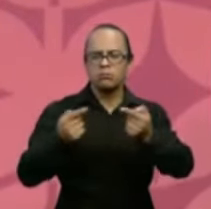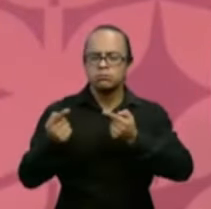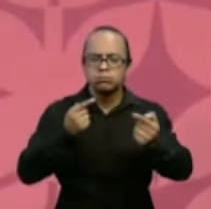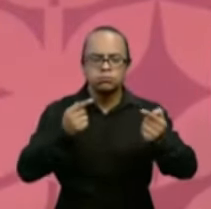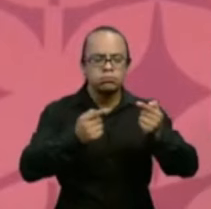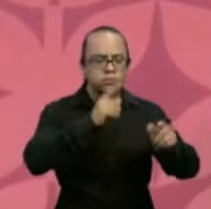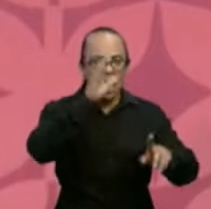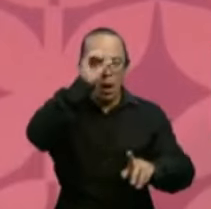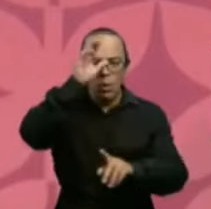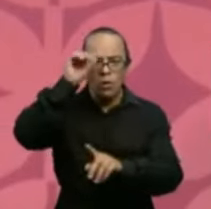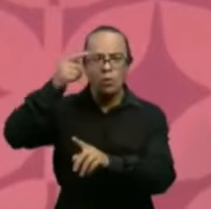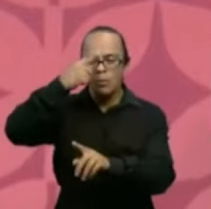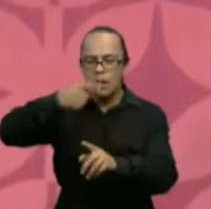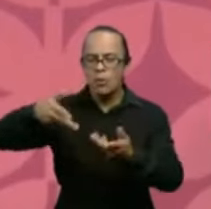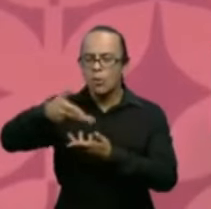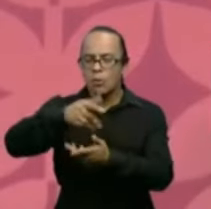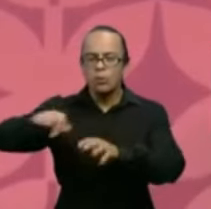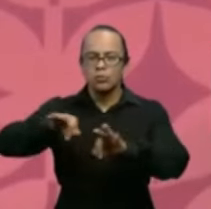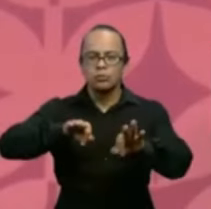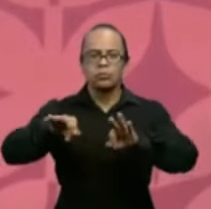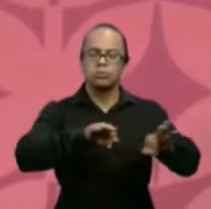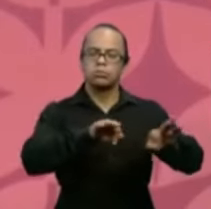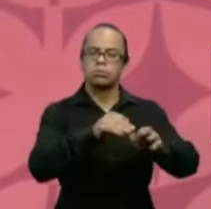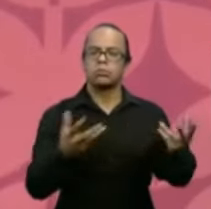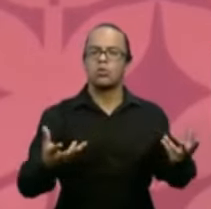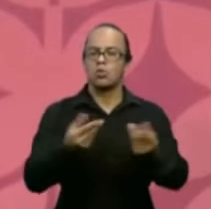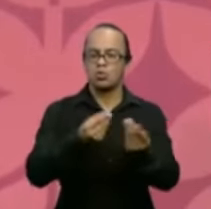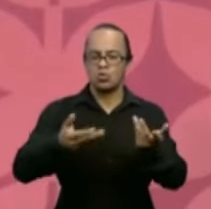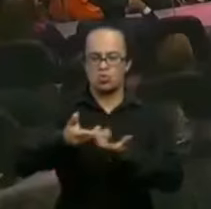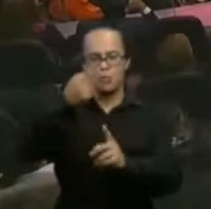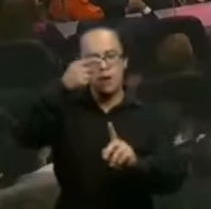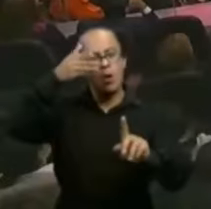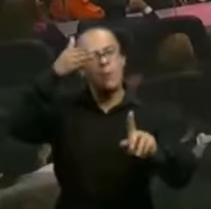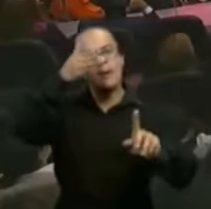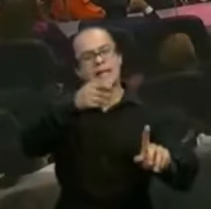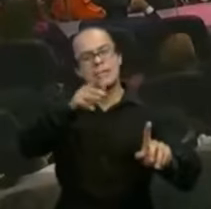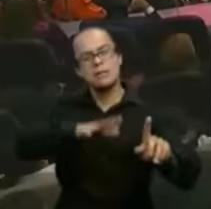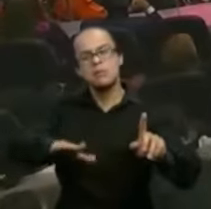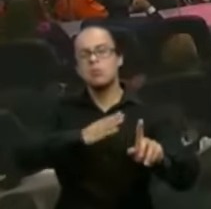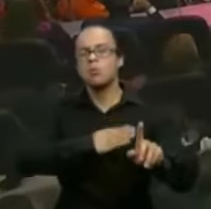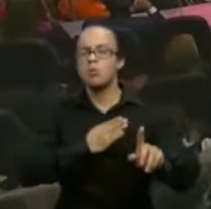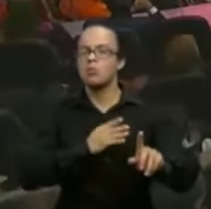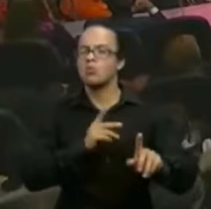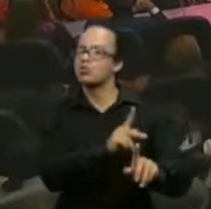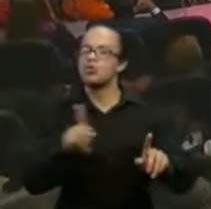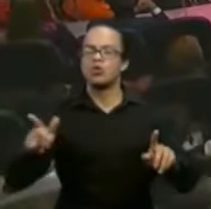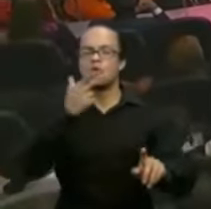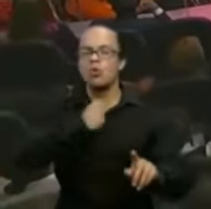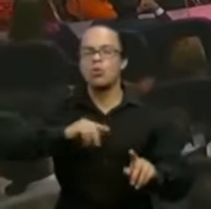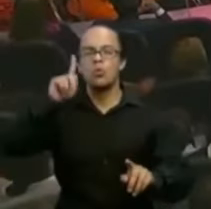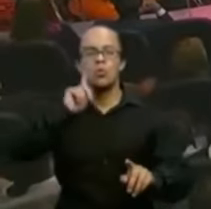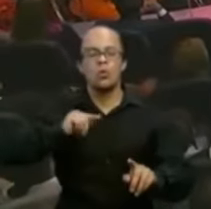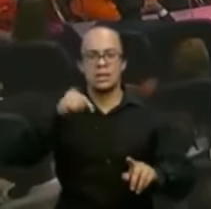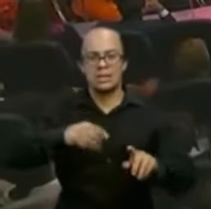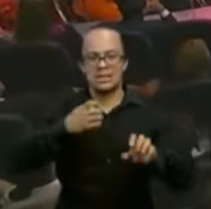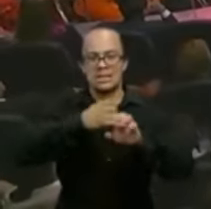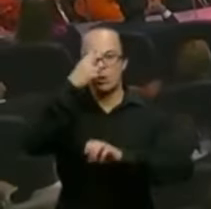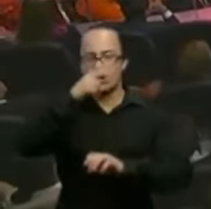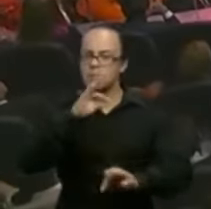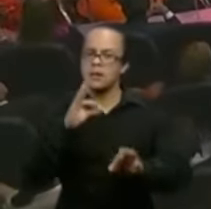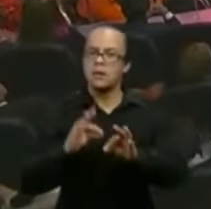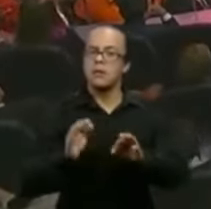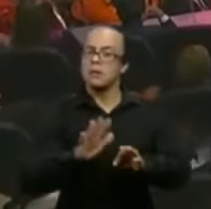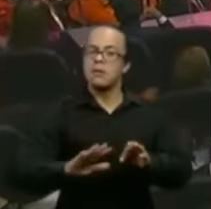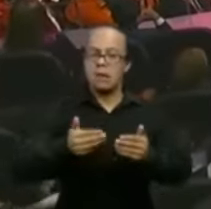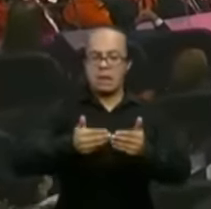nos permitan una acción gubernamental enfocada en garantizar el bienestar de todos y todas los mexiquenses, sin que nadie